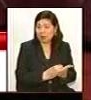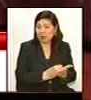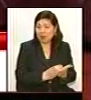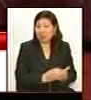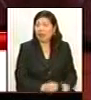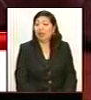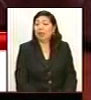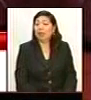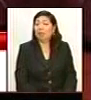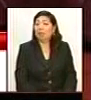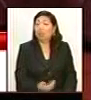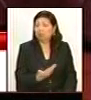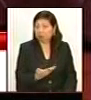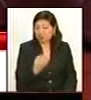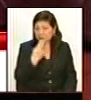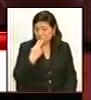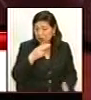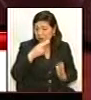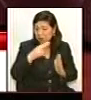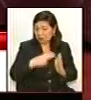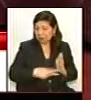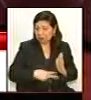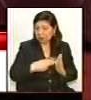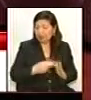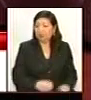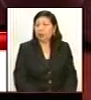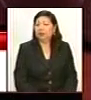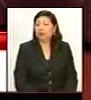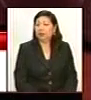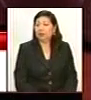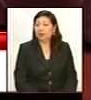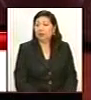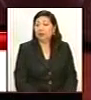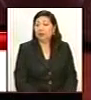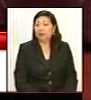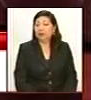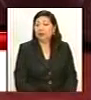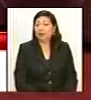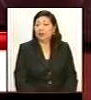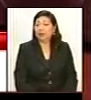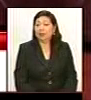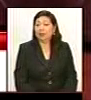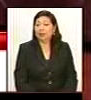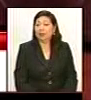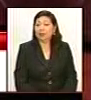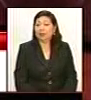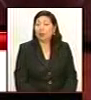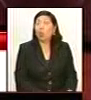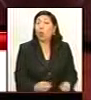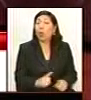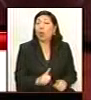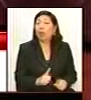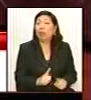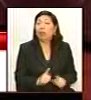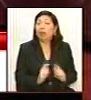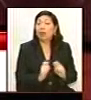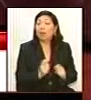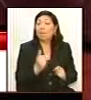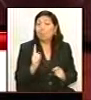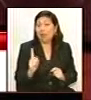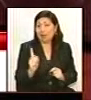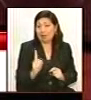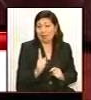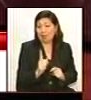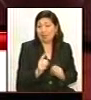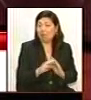que le alcance, para que usted lo revise, doctor, si le puede alcanzar, de partir de cada sedación, para acá,